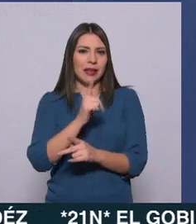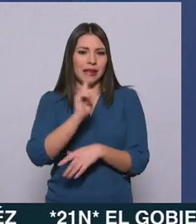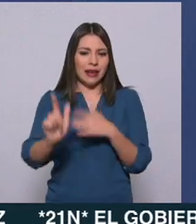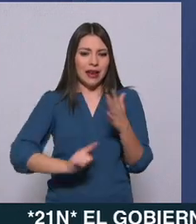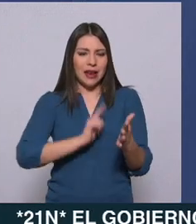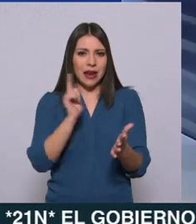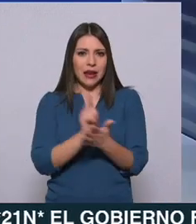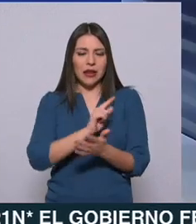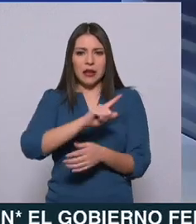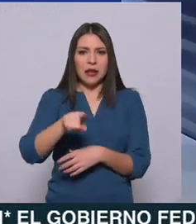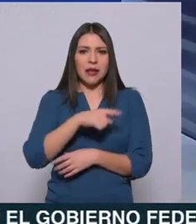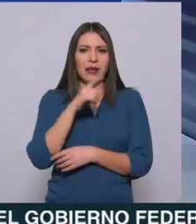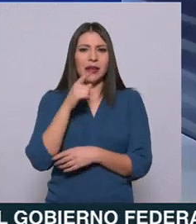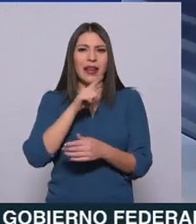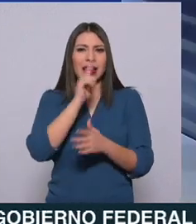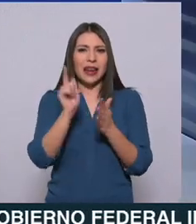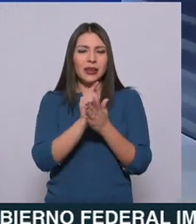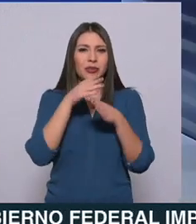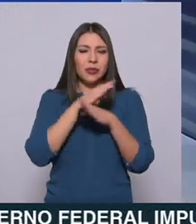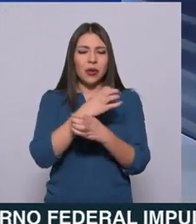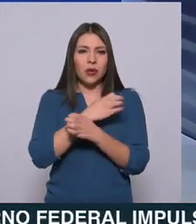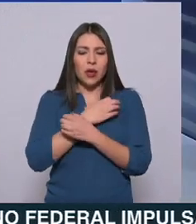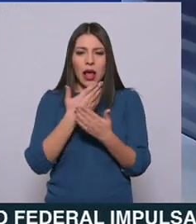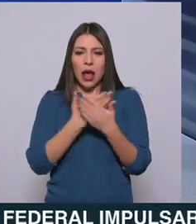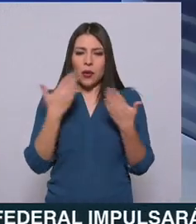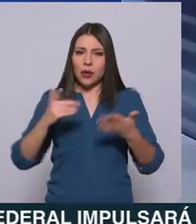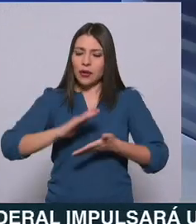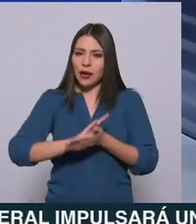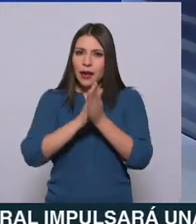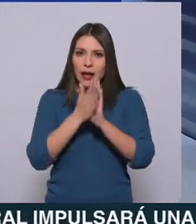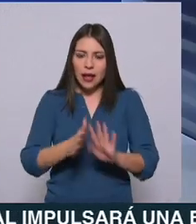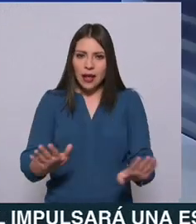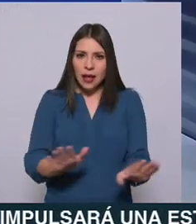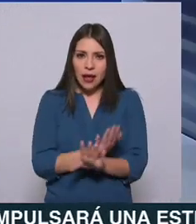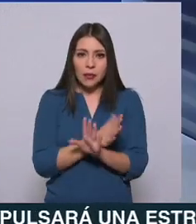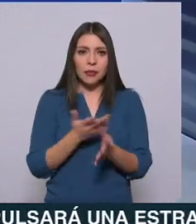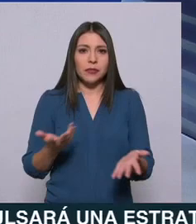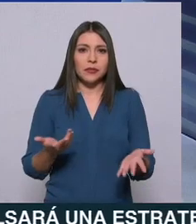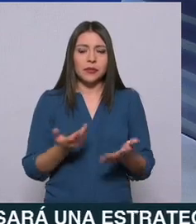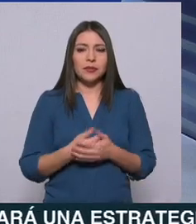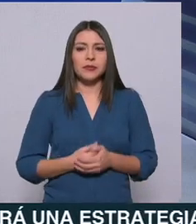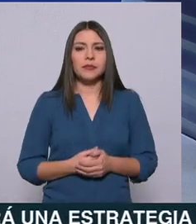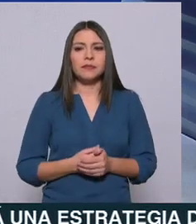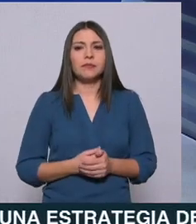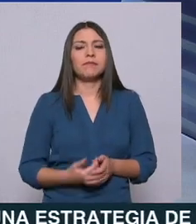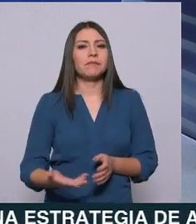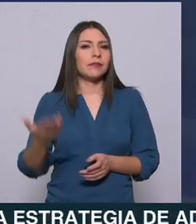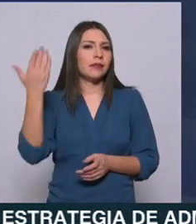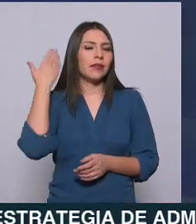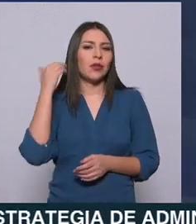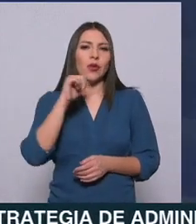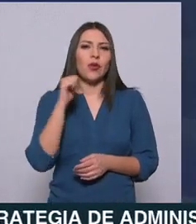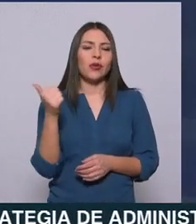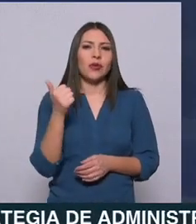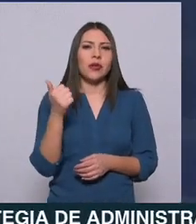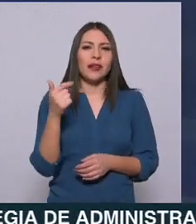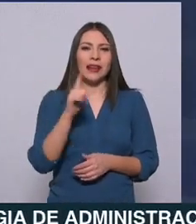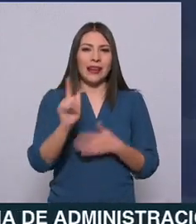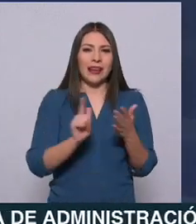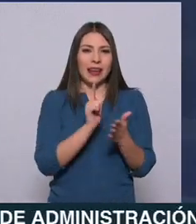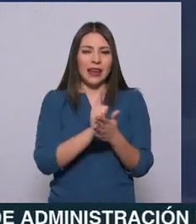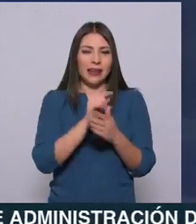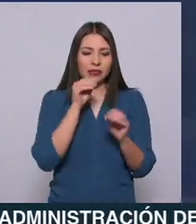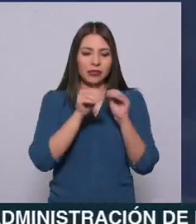mismos le decían, reforma educativa. Es una, como bien lo dices, es una mal llamada reforma educativa. Más bien fue